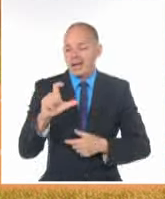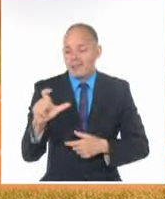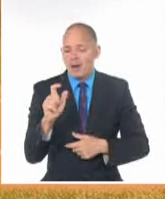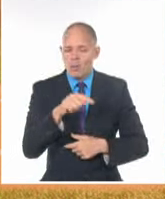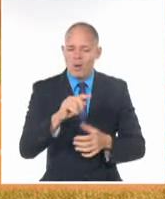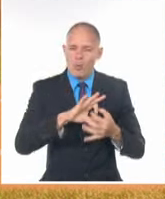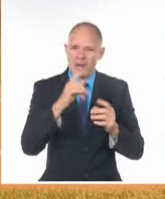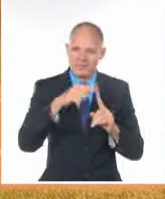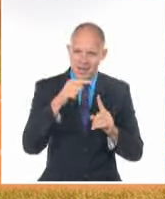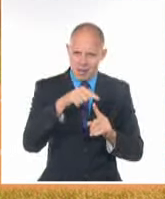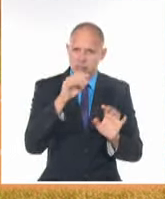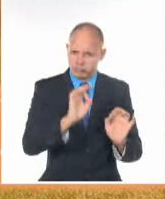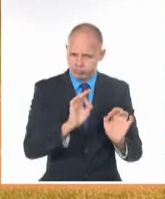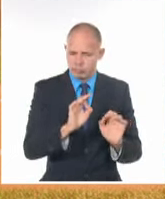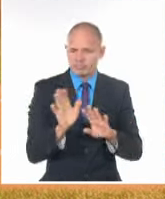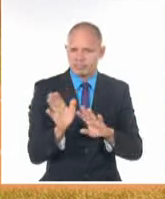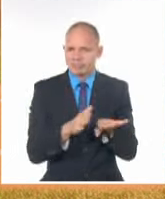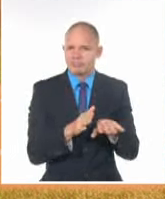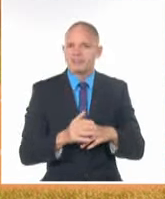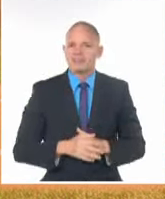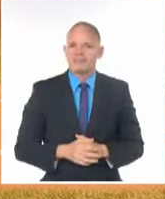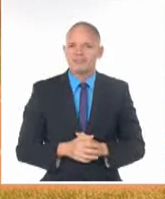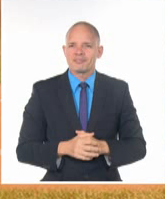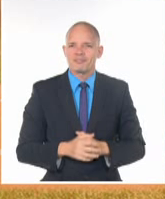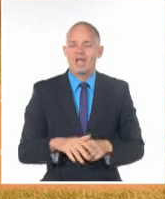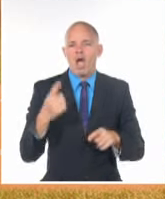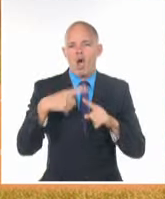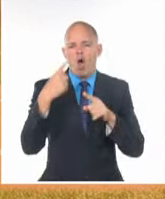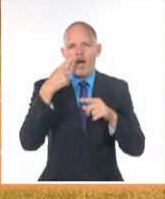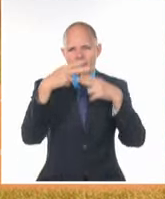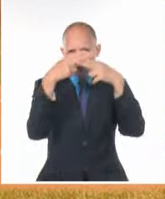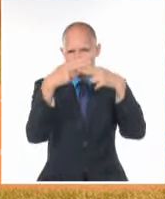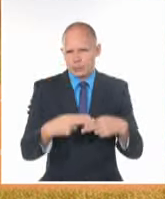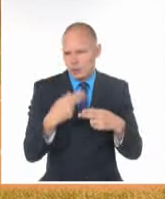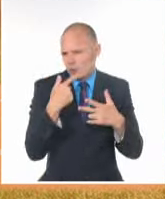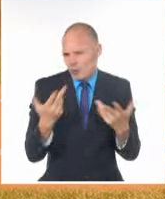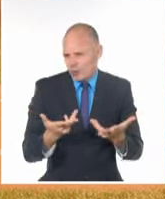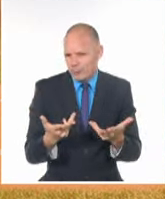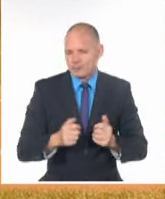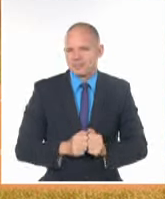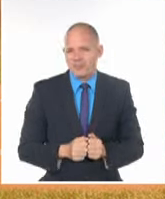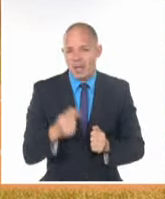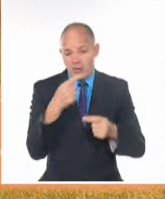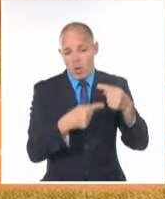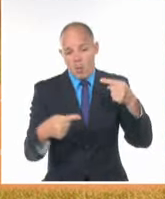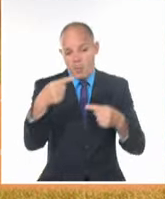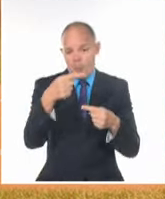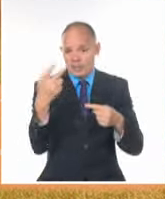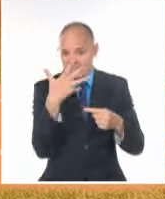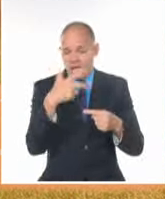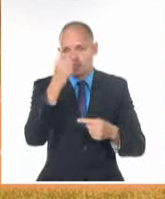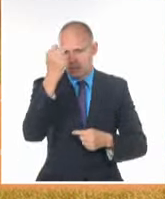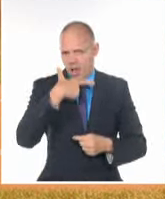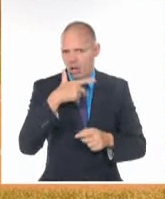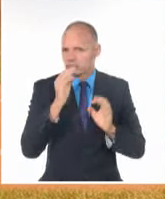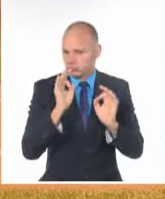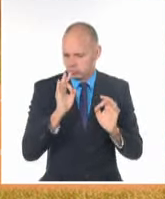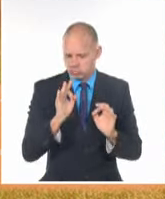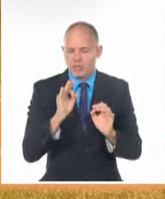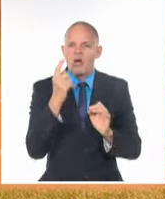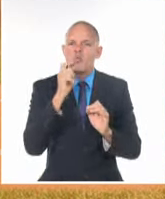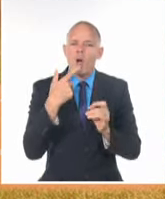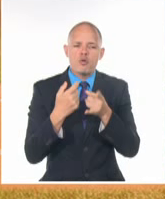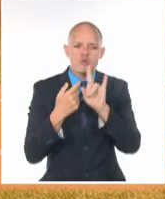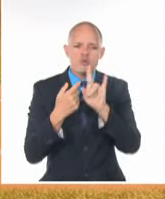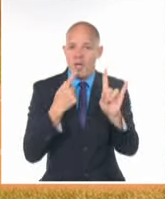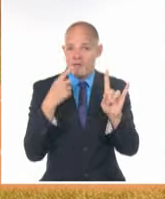Troya. Repasamos entonces la tabla de posiciones. Descansa en la cima el equipo de Ciego de Ávila con 9-1. Anda